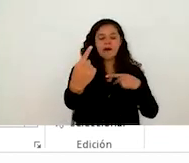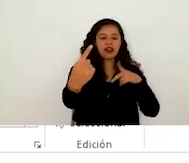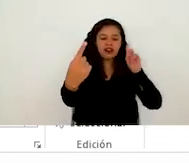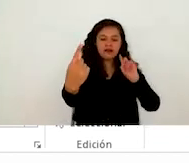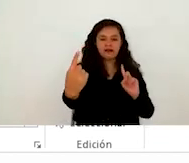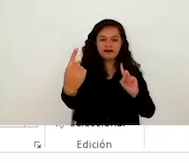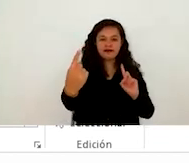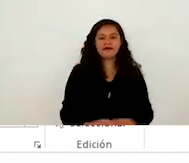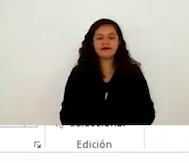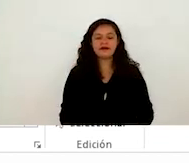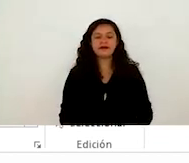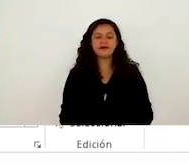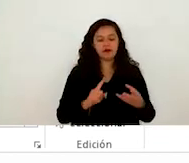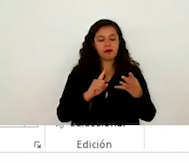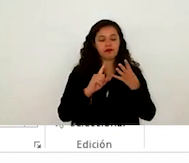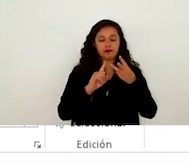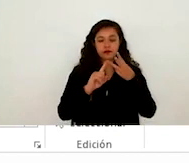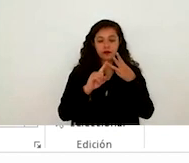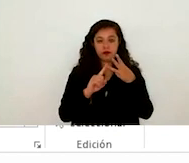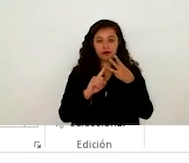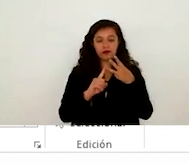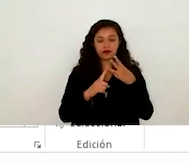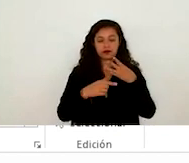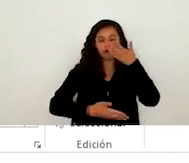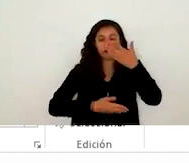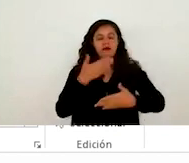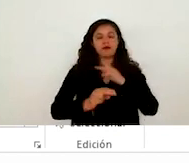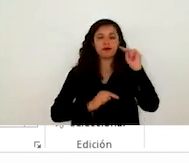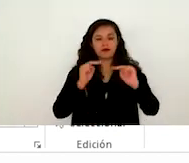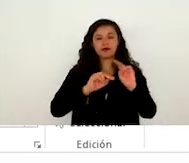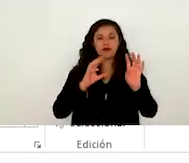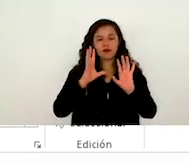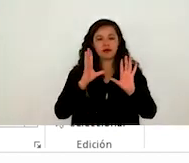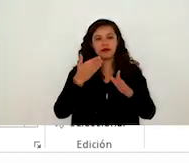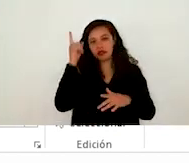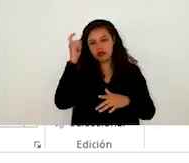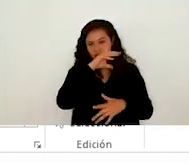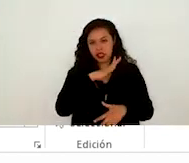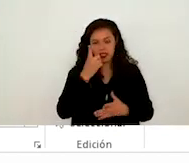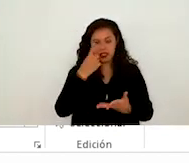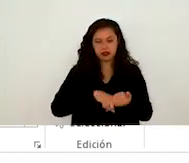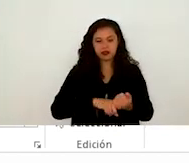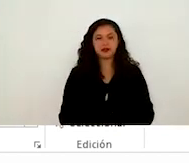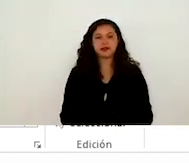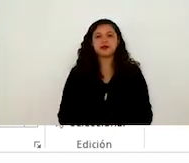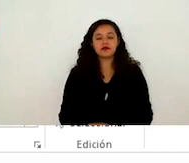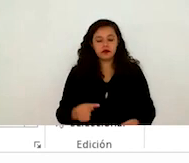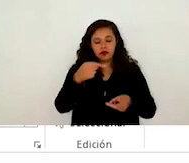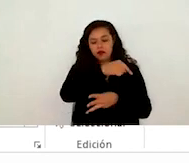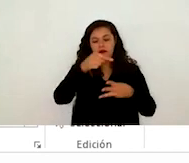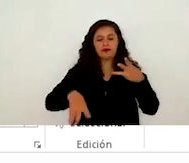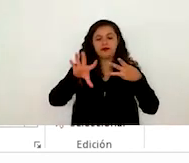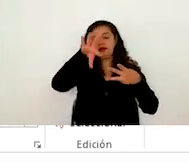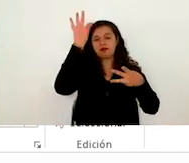se es un proceso que contiene muchos niveles complejos ya que ustedes creen que sea correcta